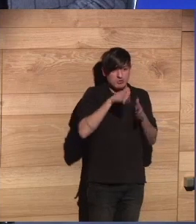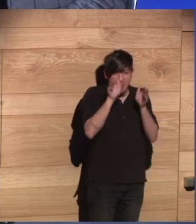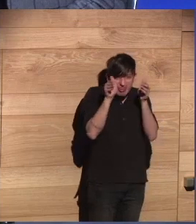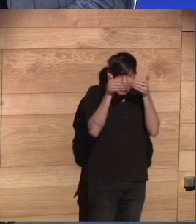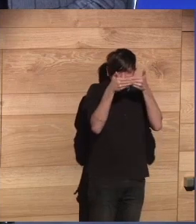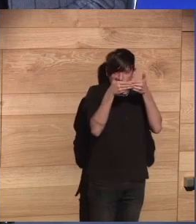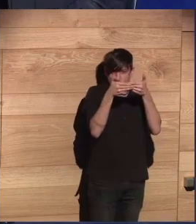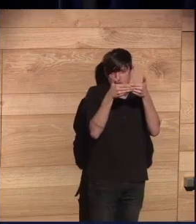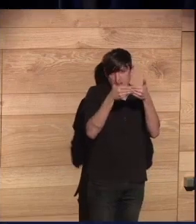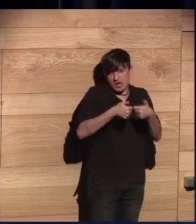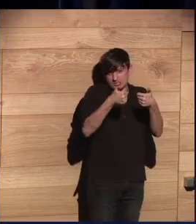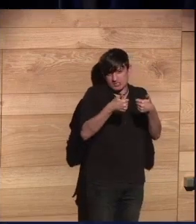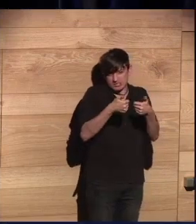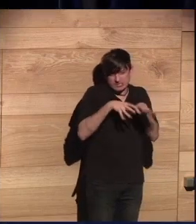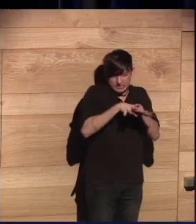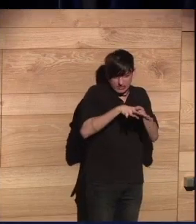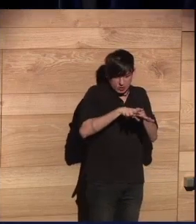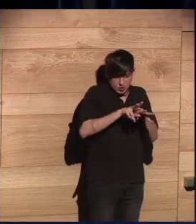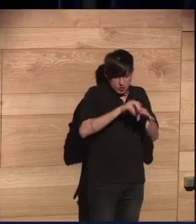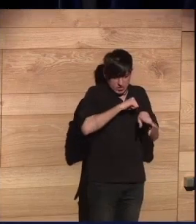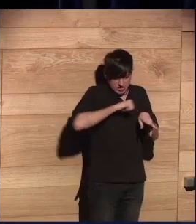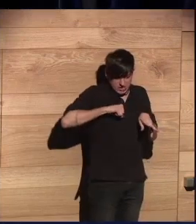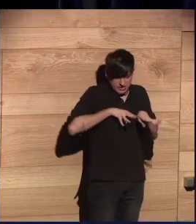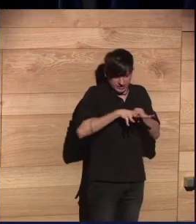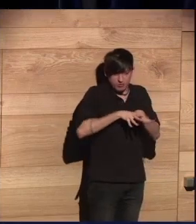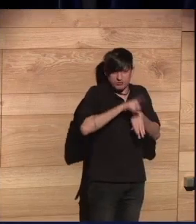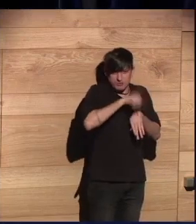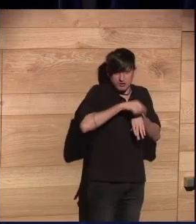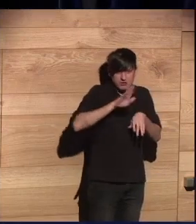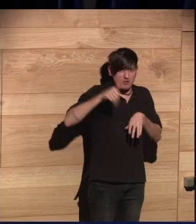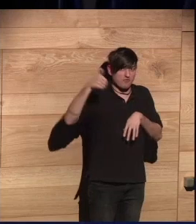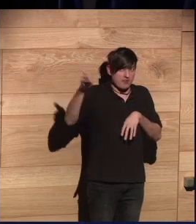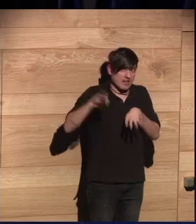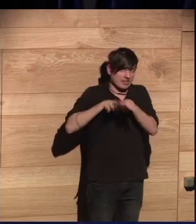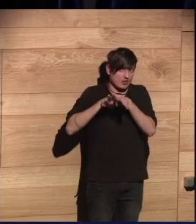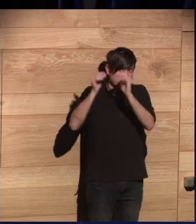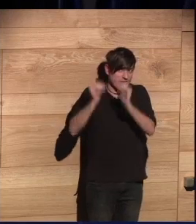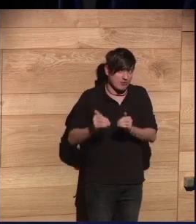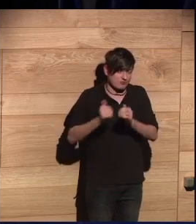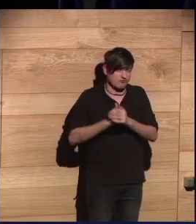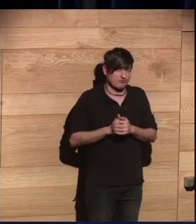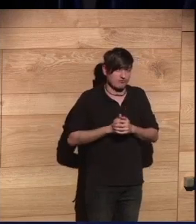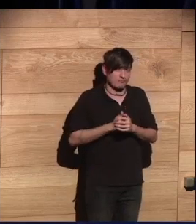y más críticos con nosotros mismos que con lo de fuera. Y